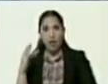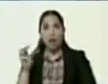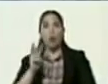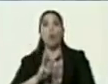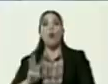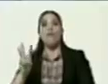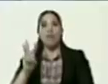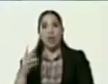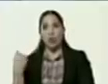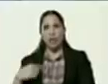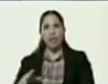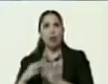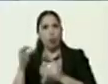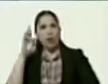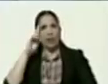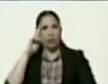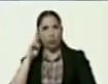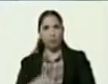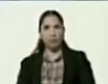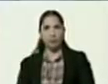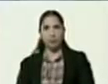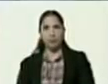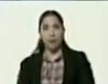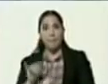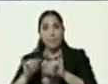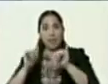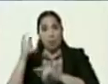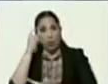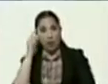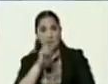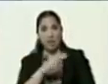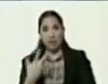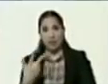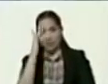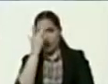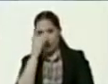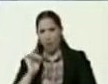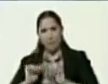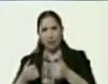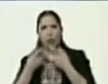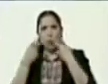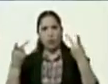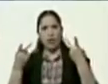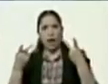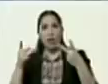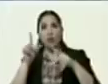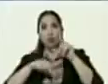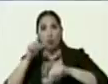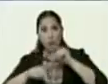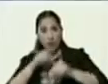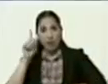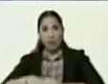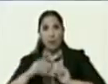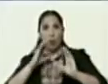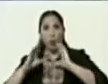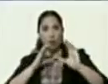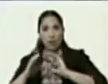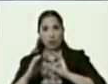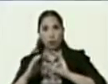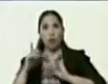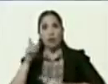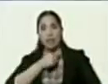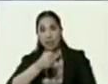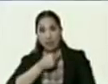Cañizales tenía toda la razón desde el mismo día 23 de febrero él empezó a publicar en twitter y en medios de comunicación y en